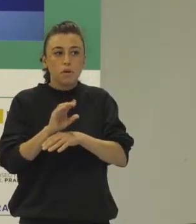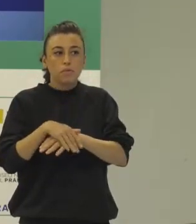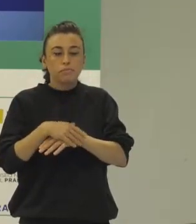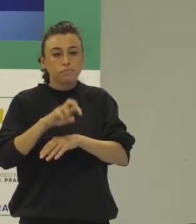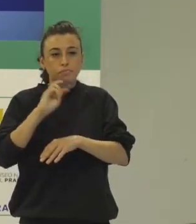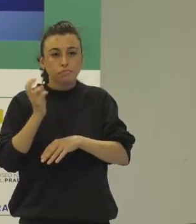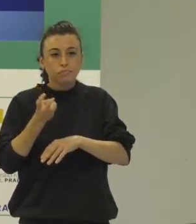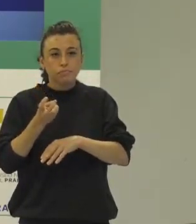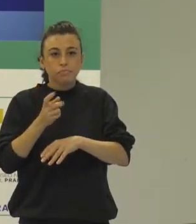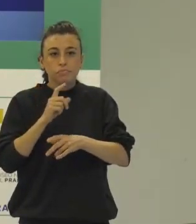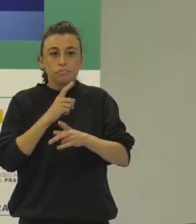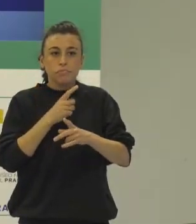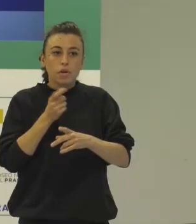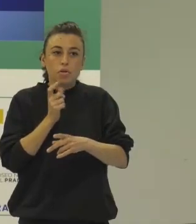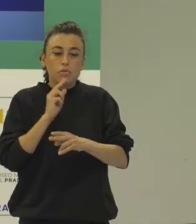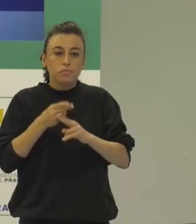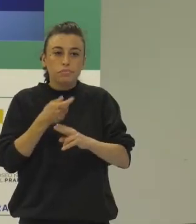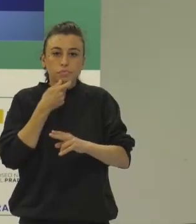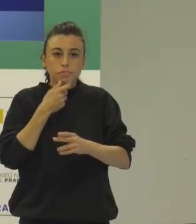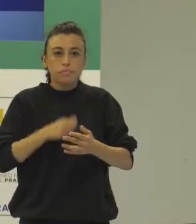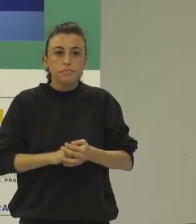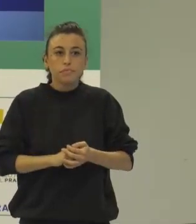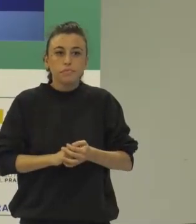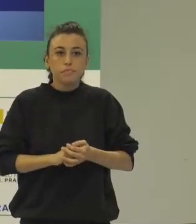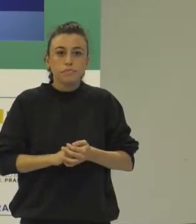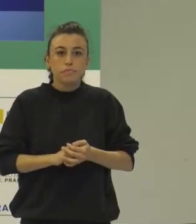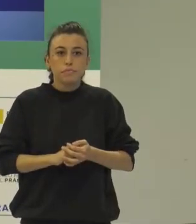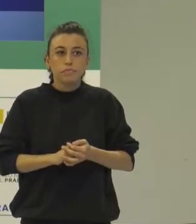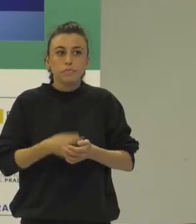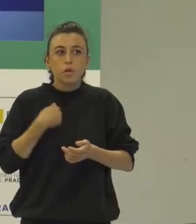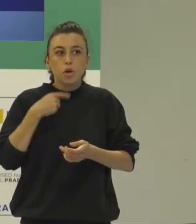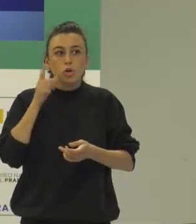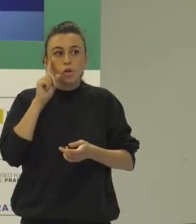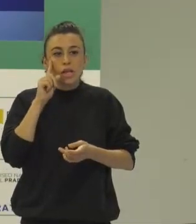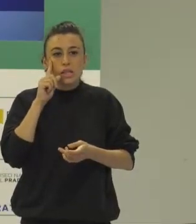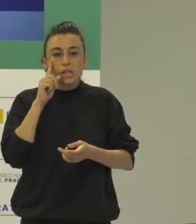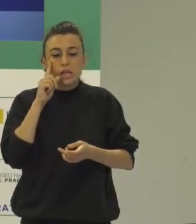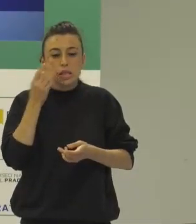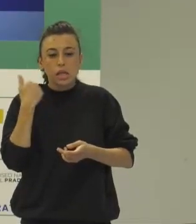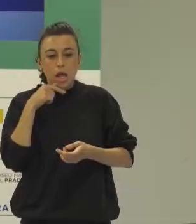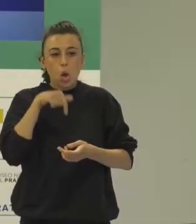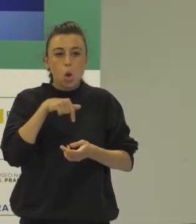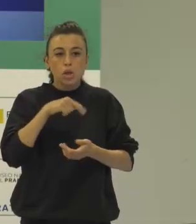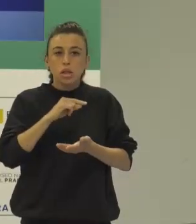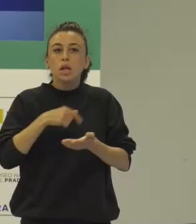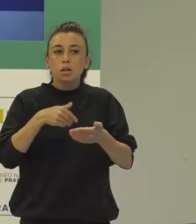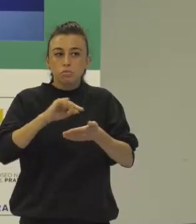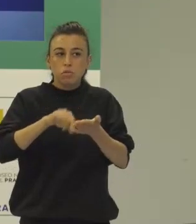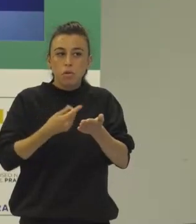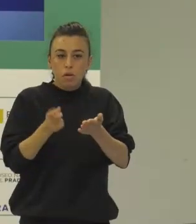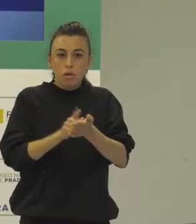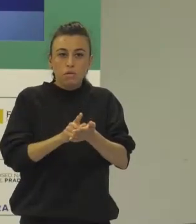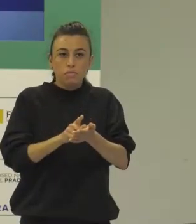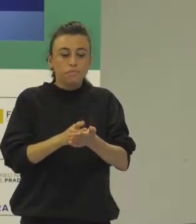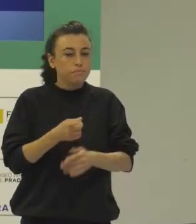poco este libro, La Isla Oculta. Me ha dicho que está firmando, no sé si ayer, hoy. Ayer firmé, sí. ¿Y si vas a volver a firmar? No creo. Es una pena, pero